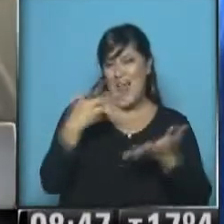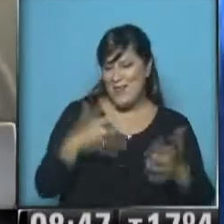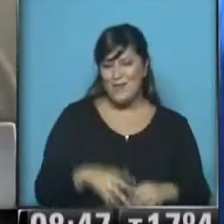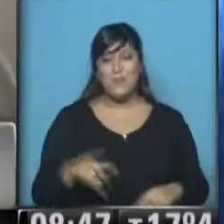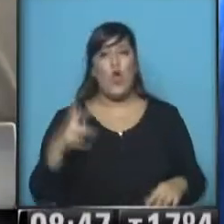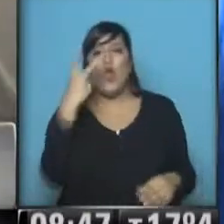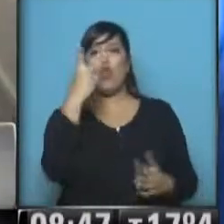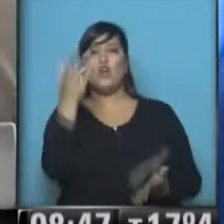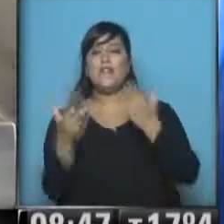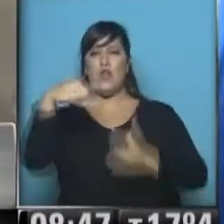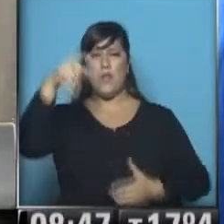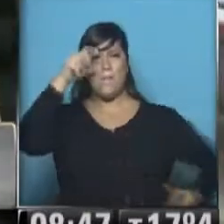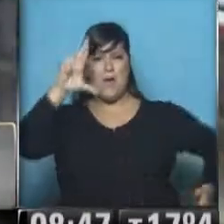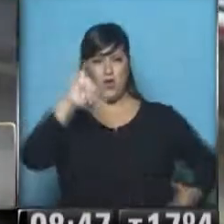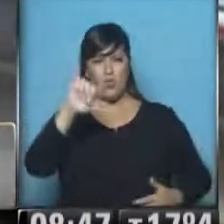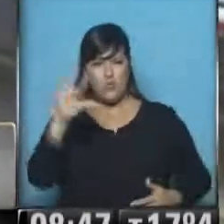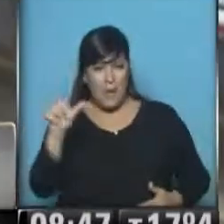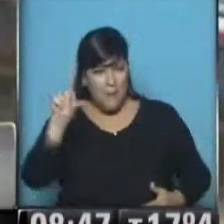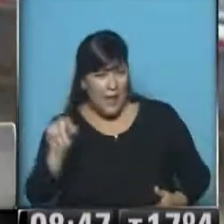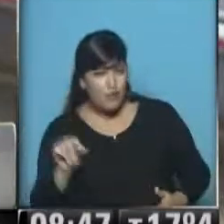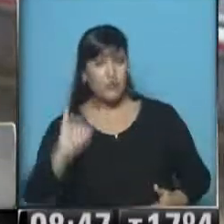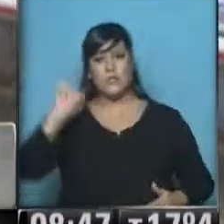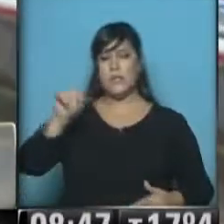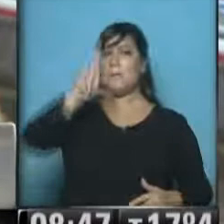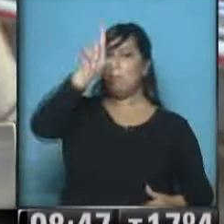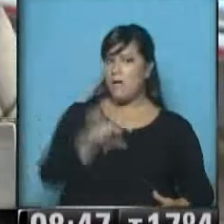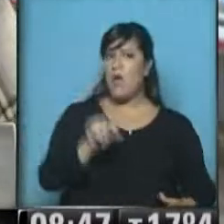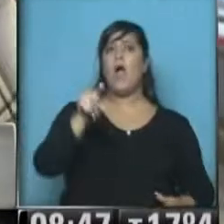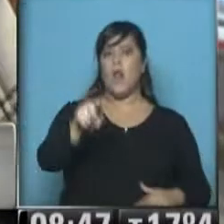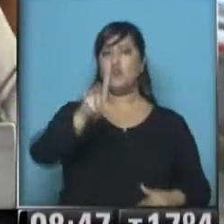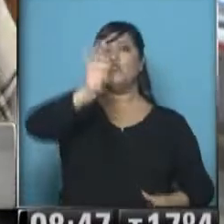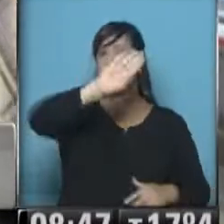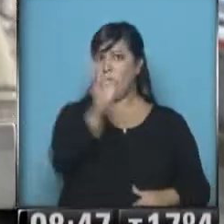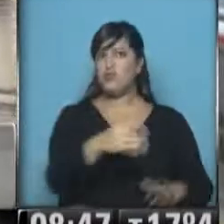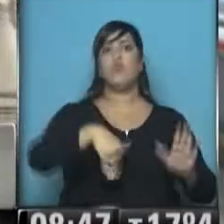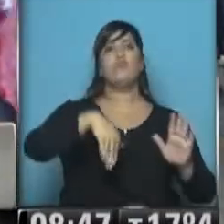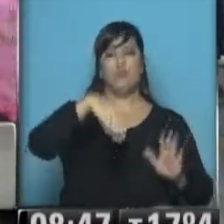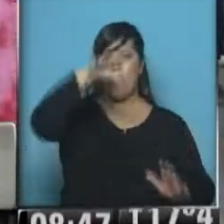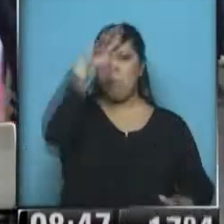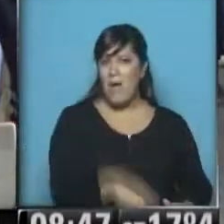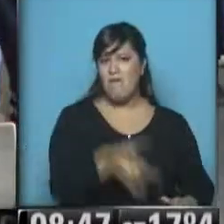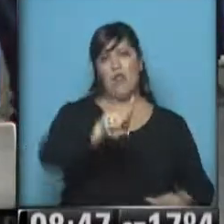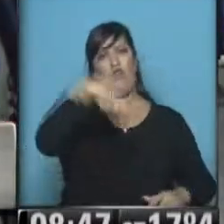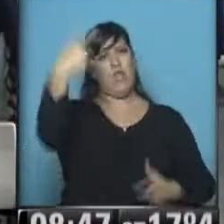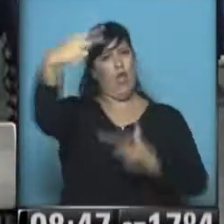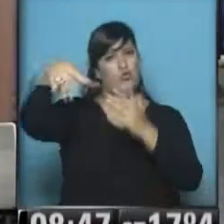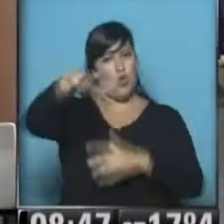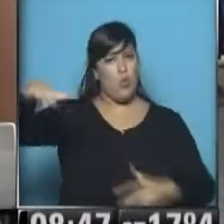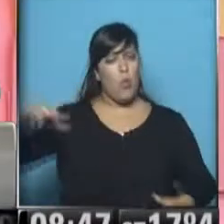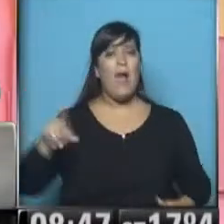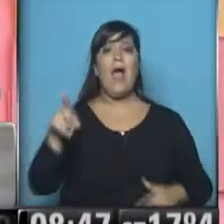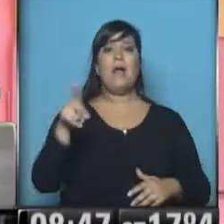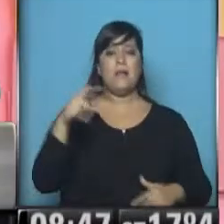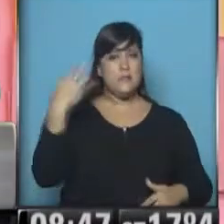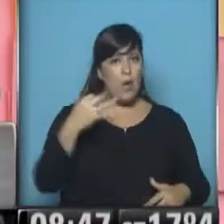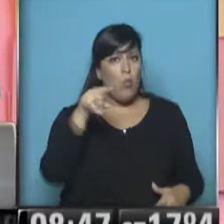de merluza, ¿está accesible aquí? Más barato, un 50%, menos que en otro lado. ¿Es una opción para la familia en la Semana Santa,